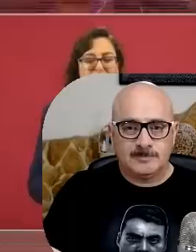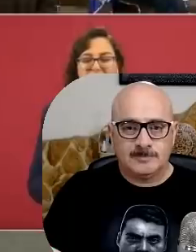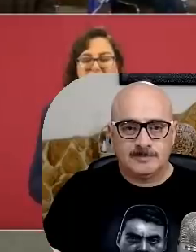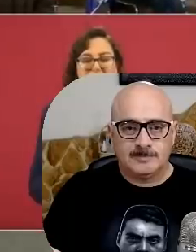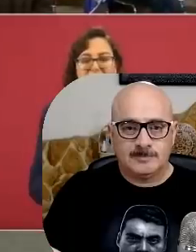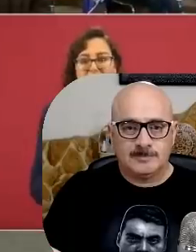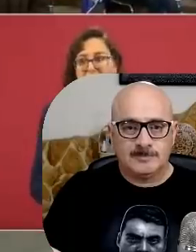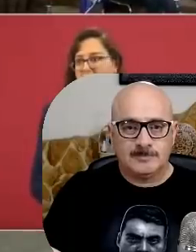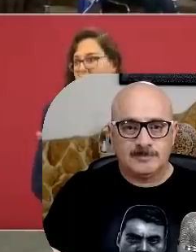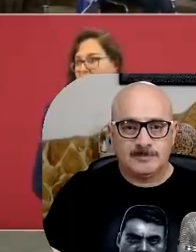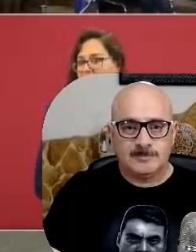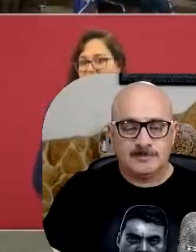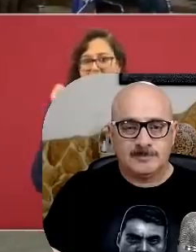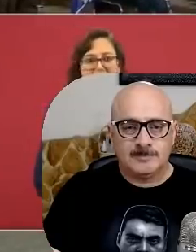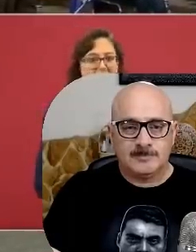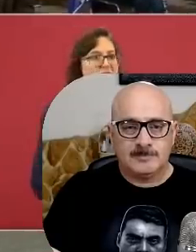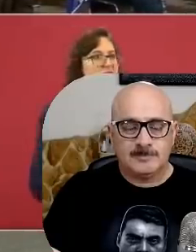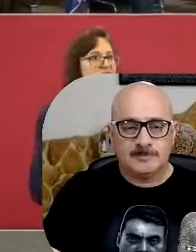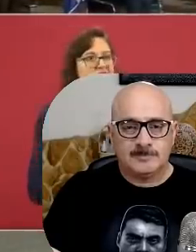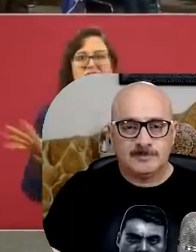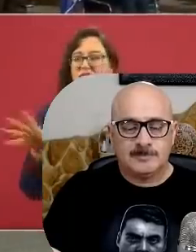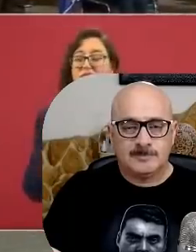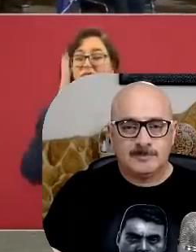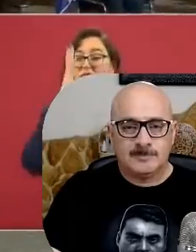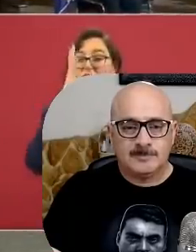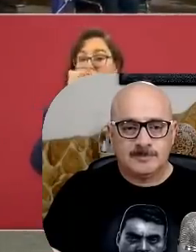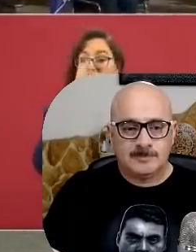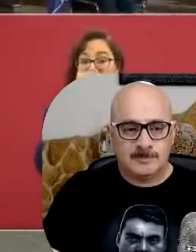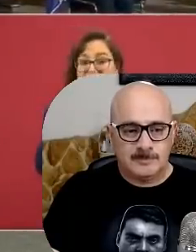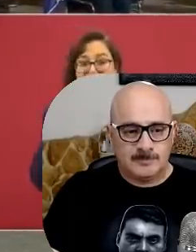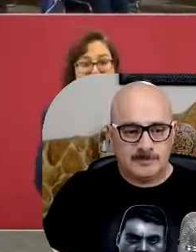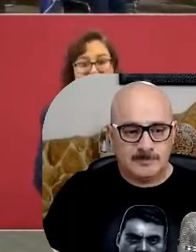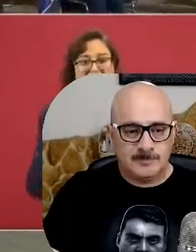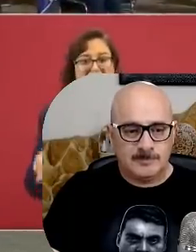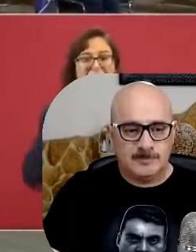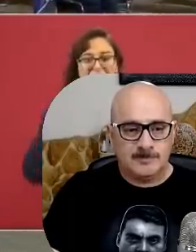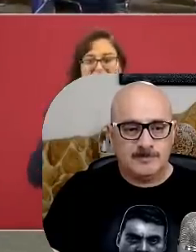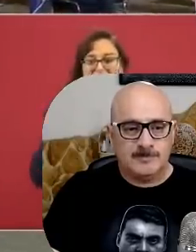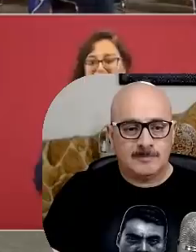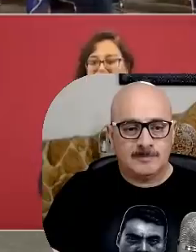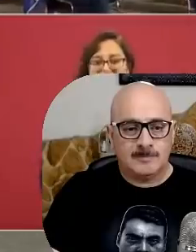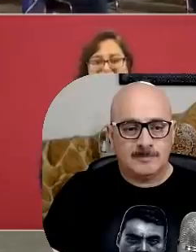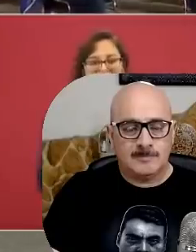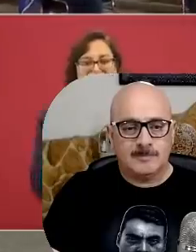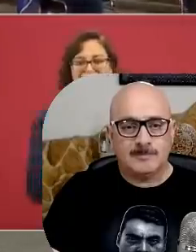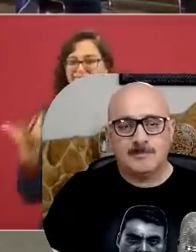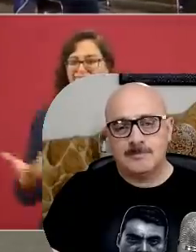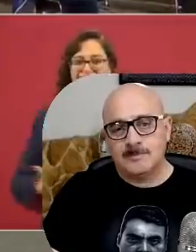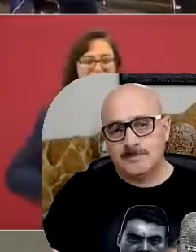Lo pusieron casi contra la pared, o lo sentaron en el banquillo los acusados,